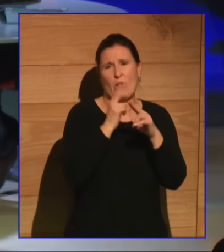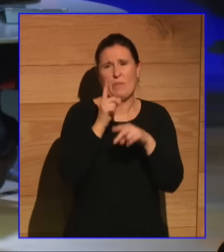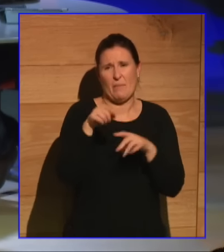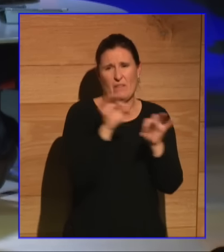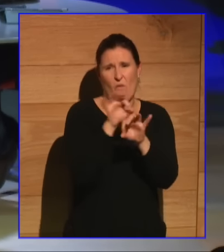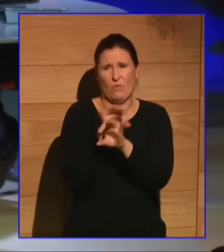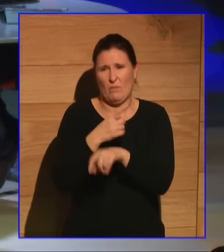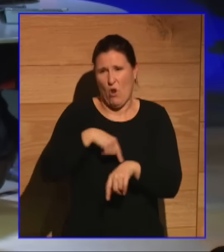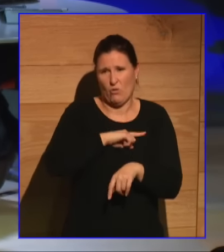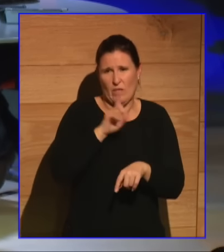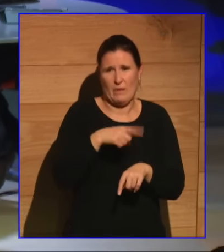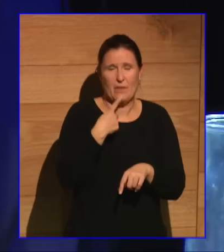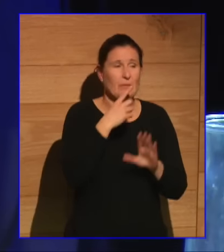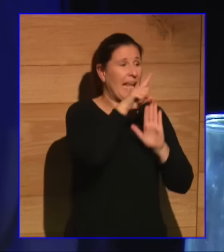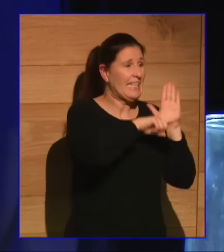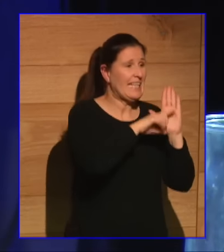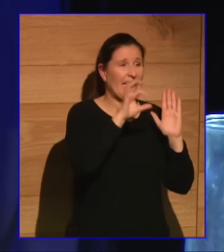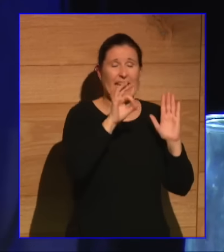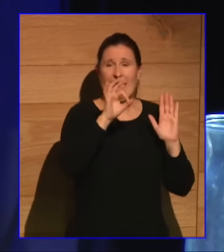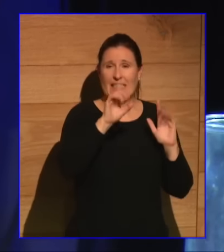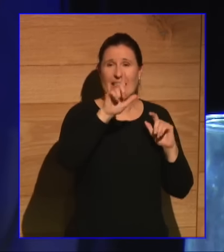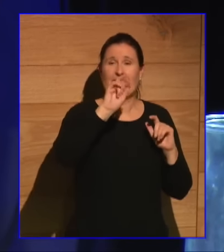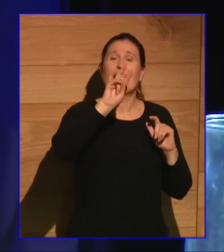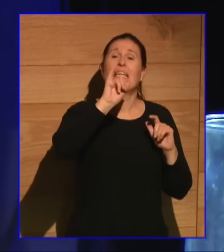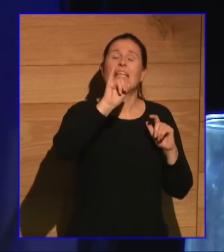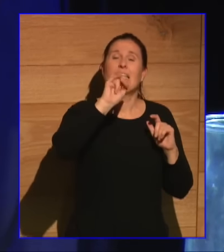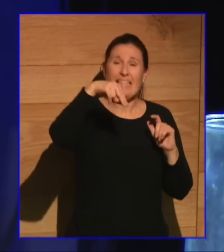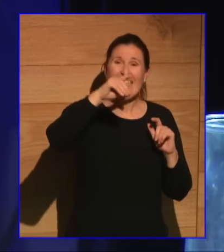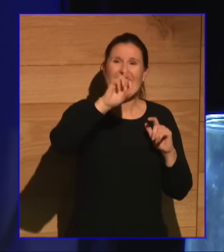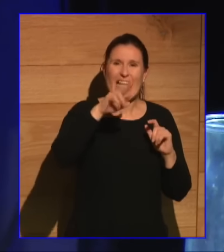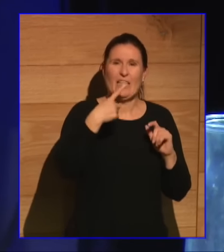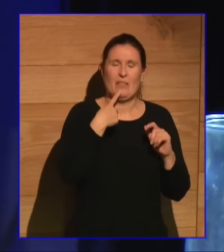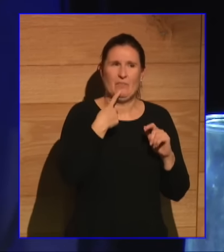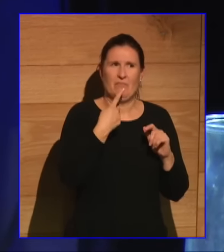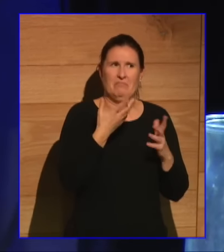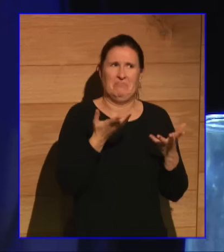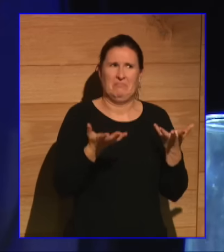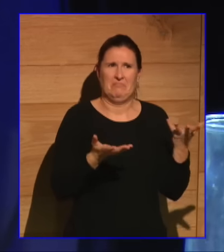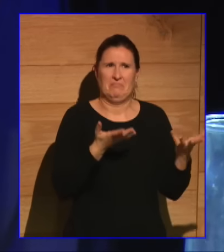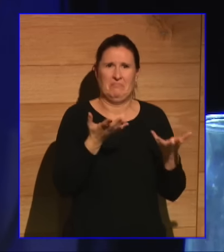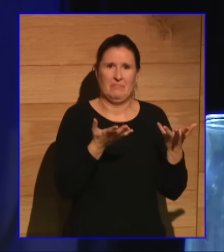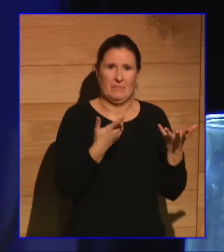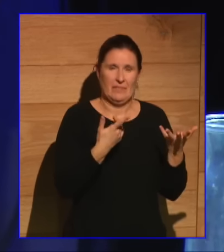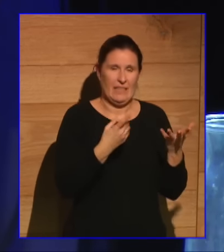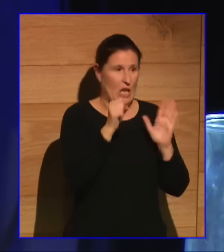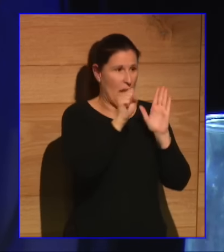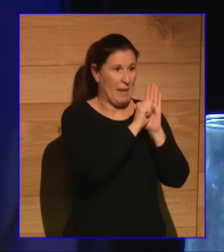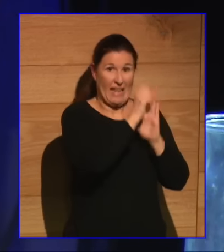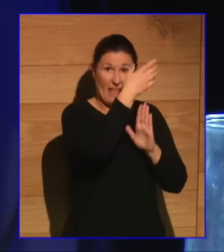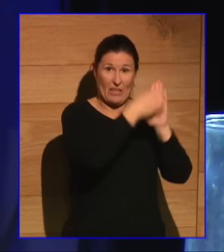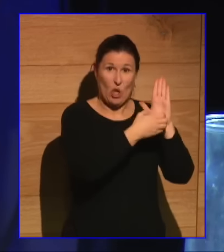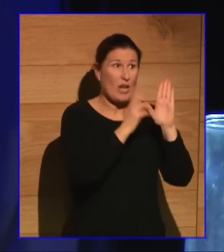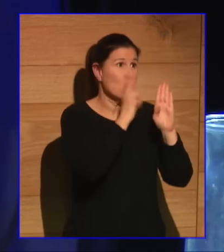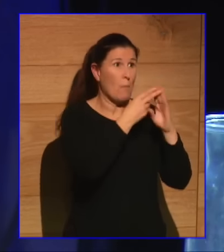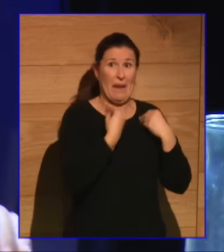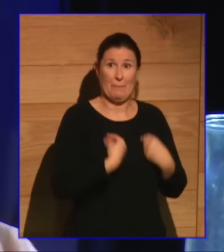donde teníamos que estar. Pero es verdad que lo de la lista de Slinder, teniendo los ascensores, que ya no lo sabíamos el nombre. Yo llegué a oír la lista de Otis. Claro.